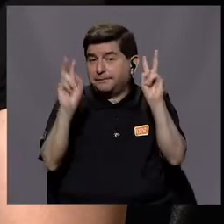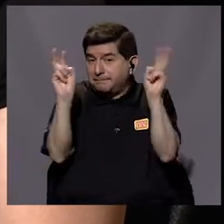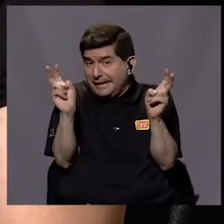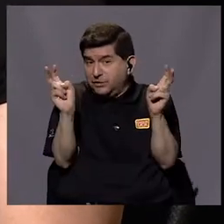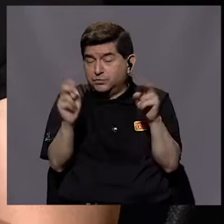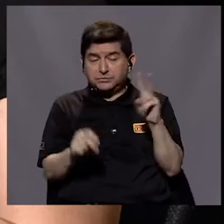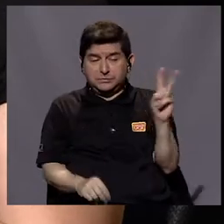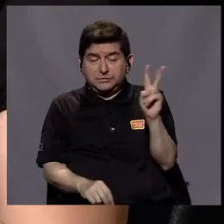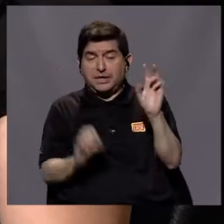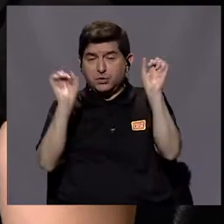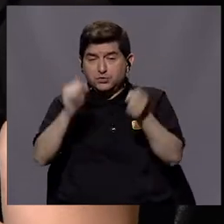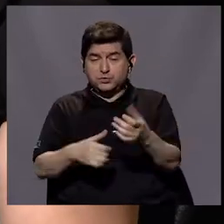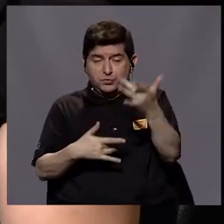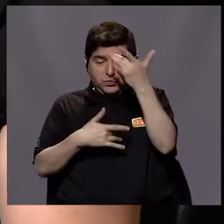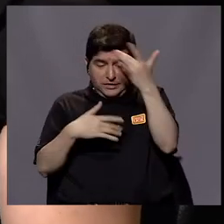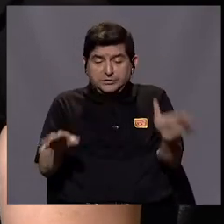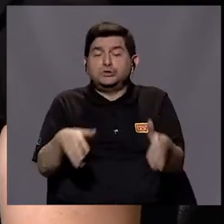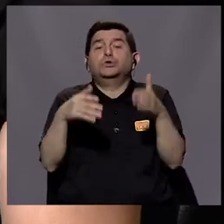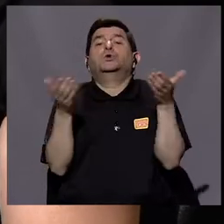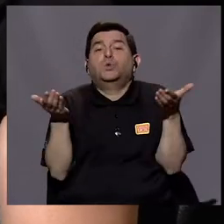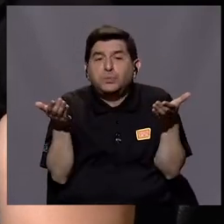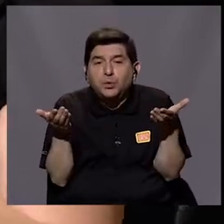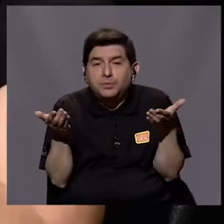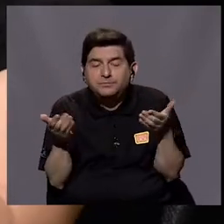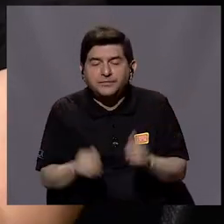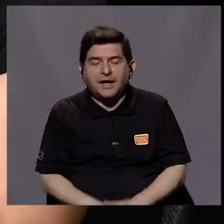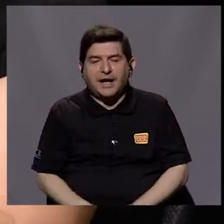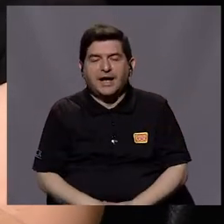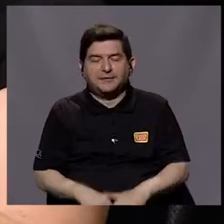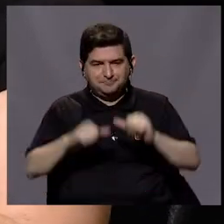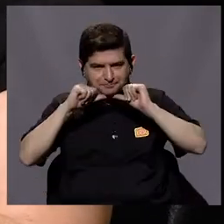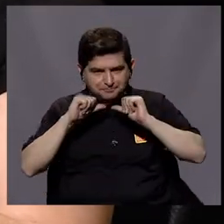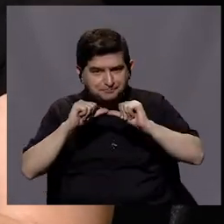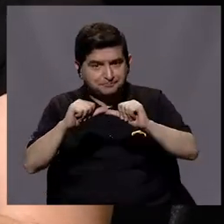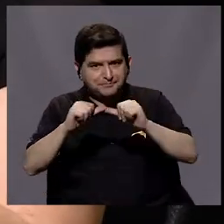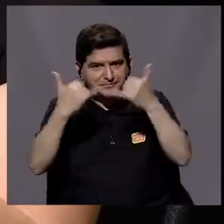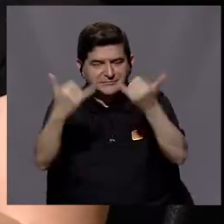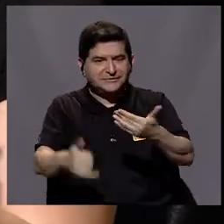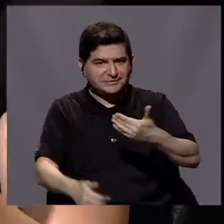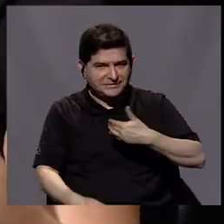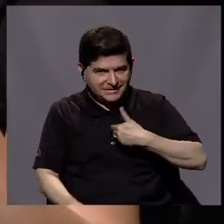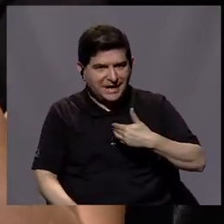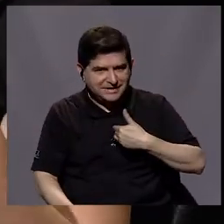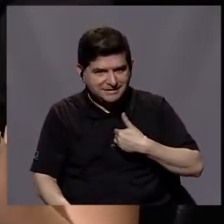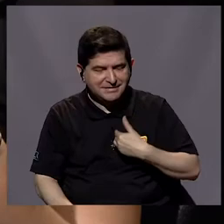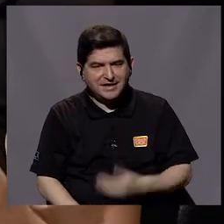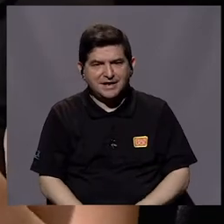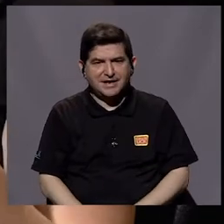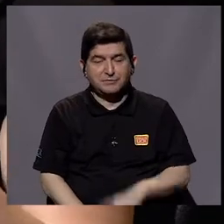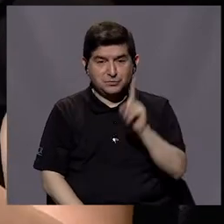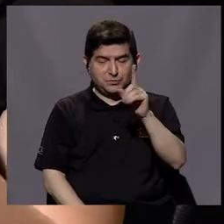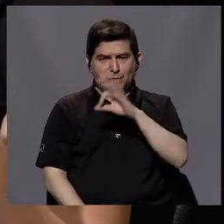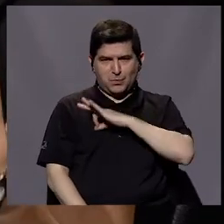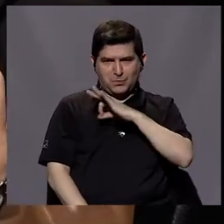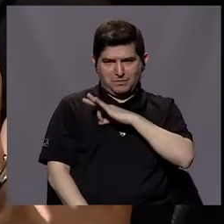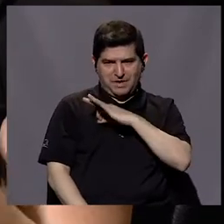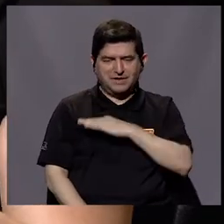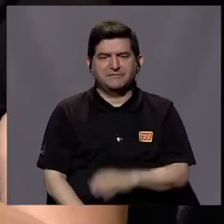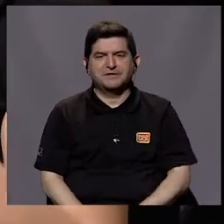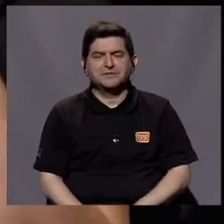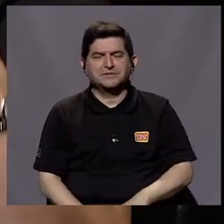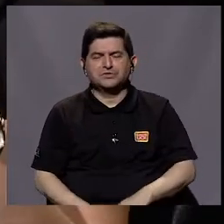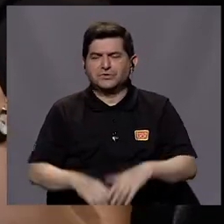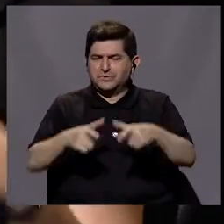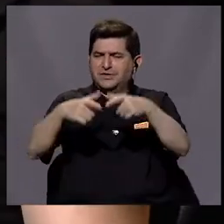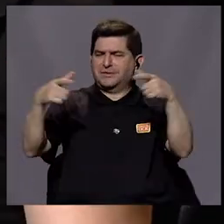y cómo esos virus nos pueden enfermar. Entonces, vamos un paso adelante puesto que ya tenemos ese beneficio